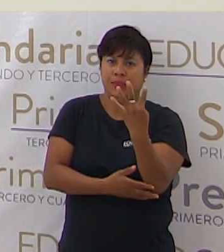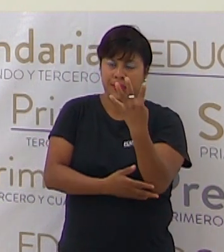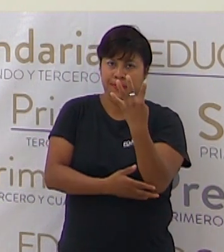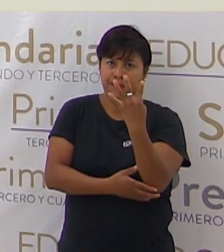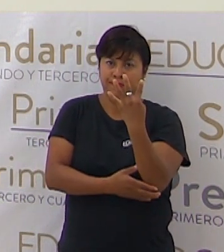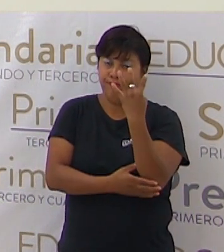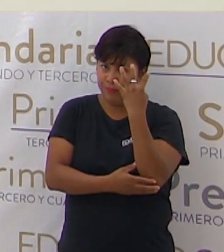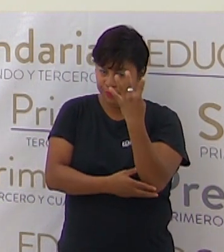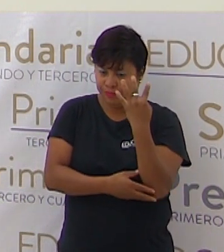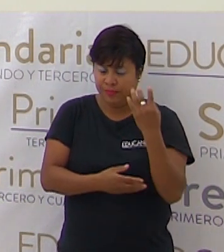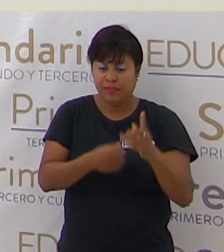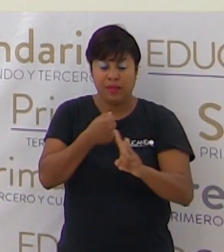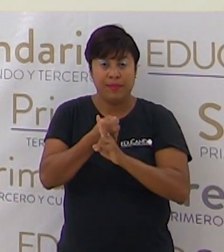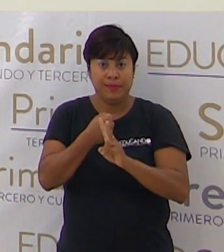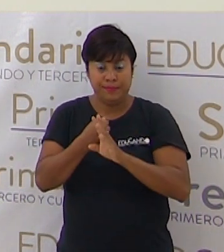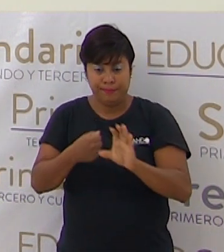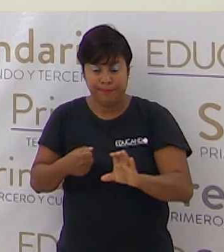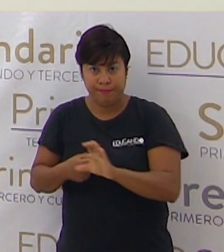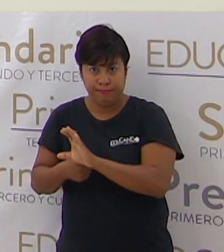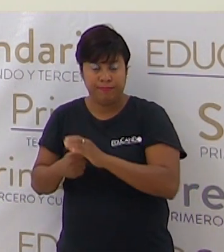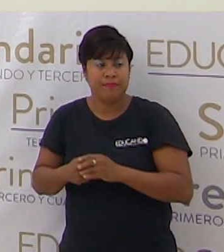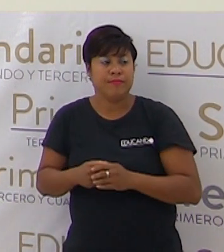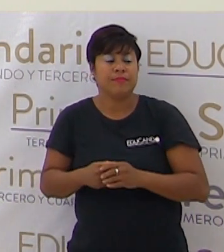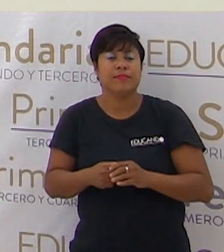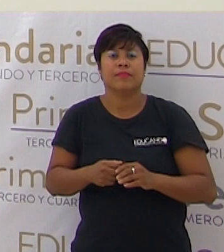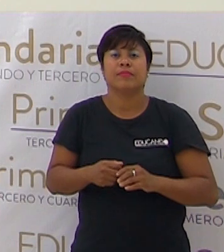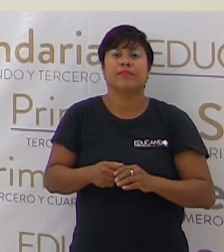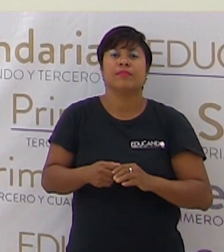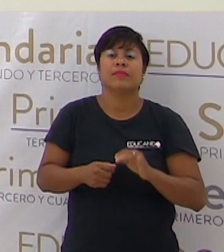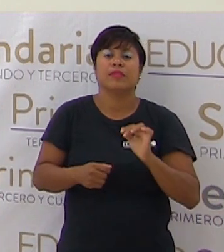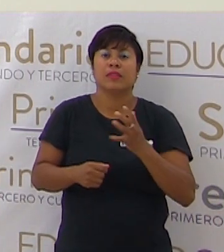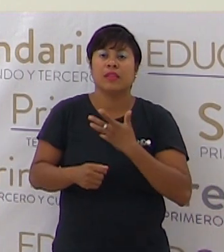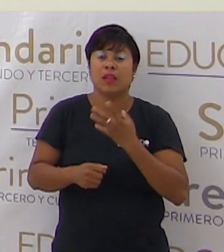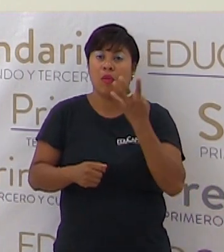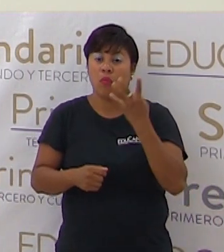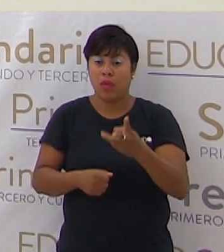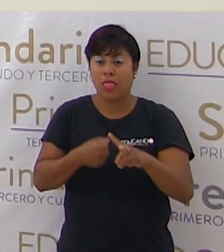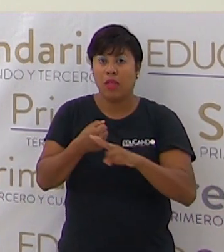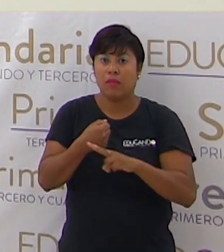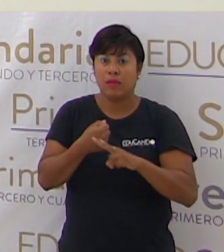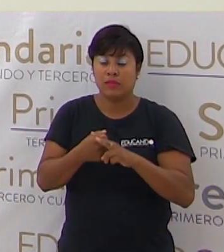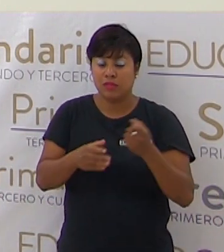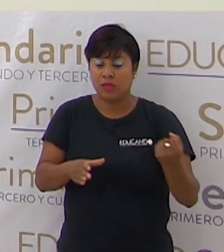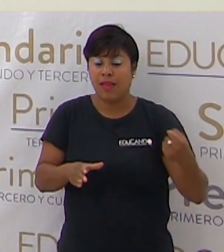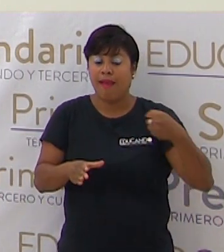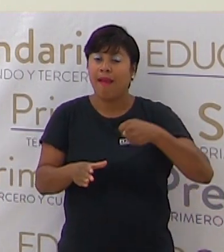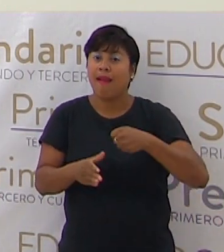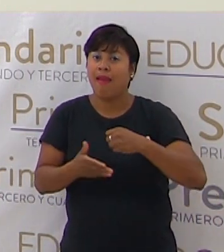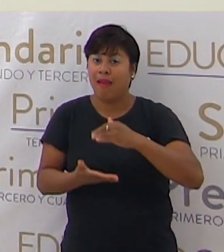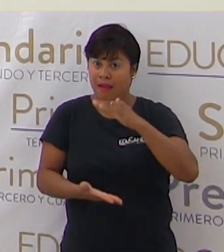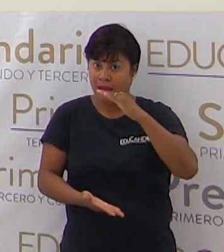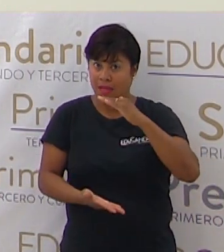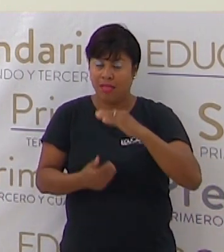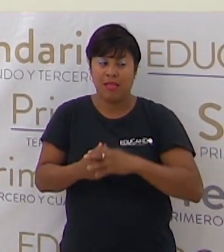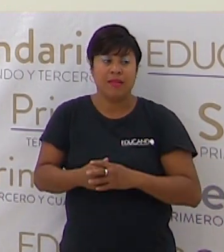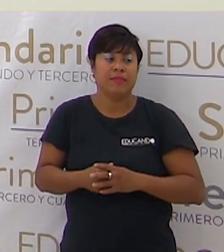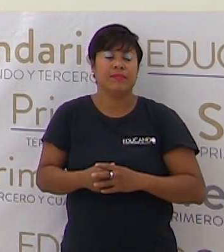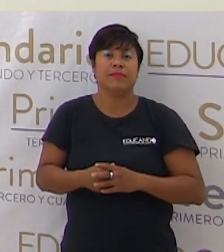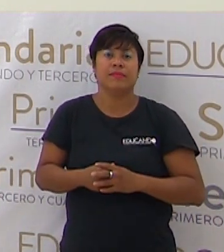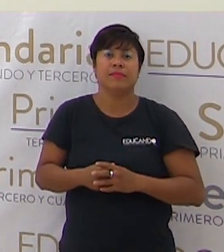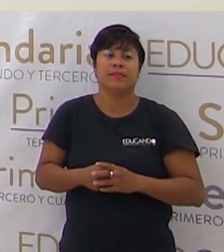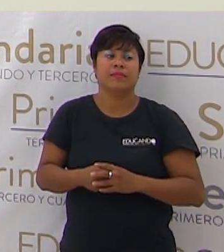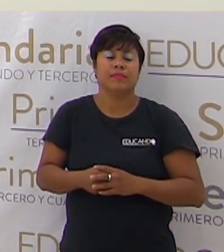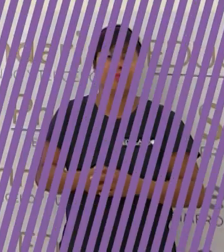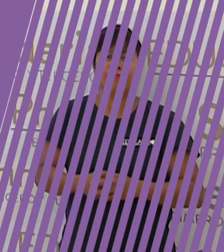4, ¿verdad? Por lo tanto, si me salen 4 vasos de una jarra grande, ¿cuántas me saldrán